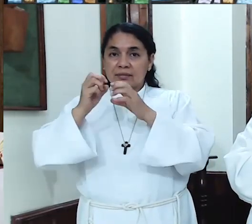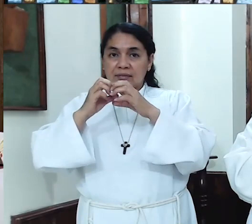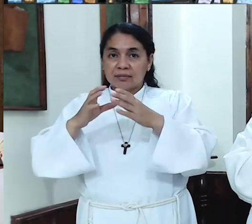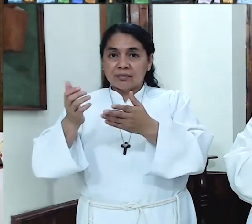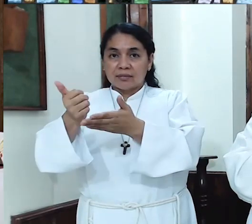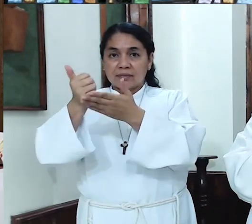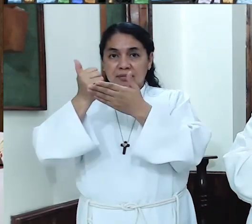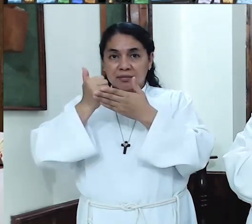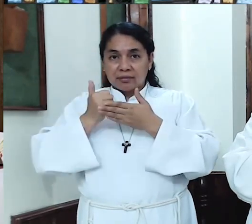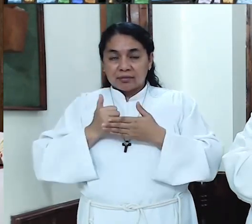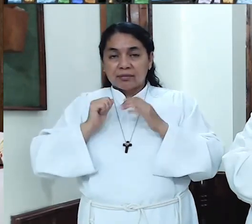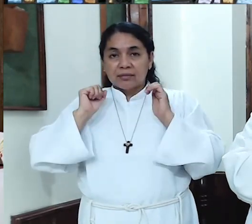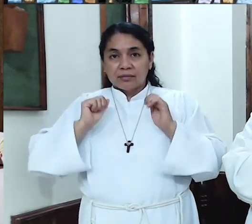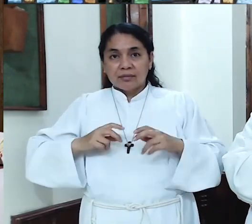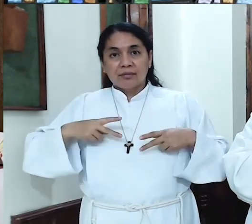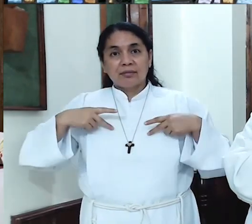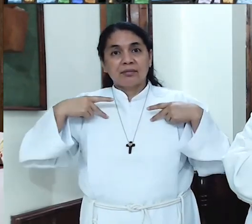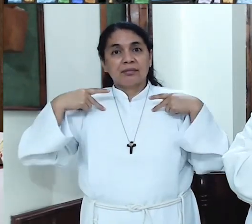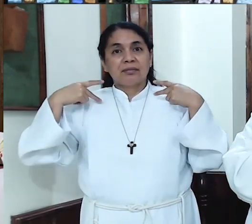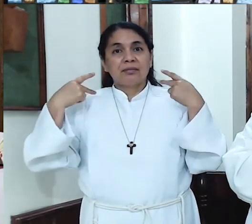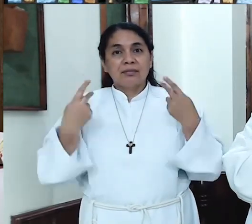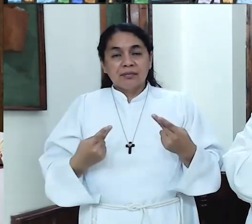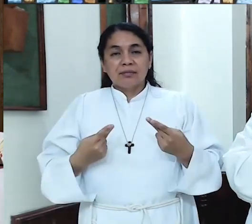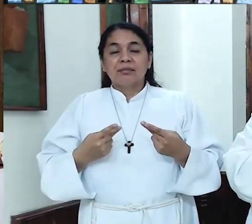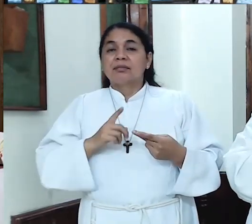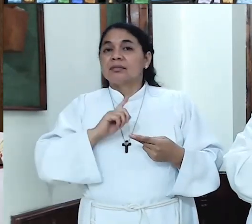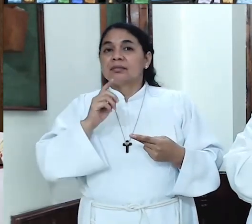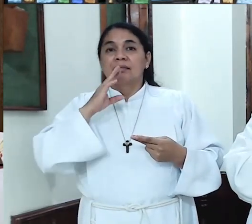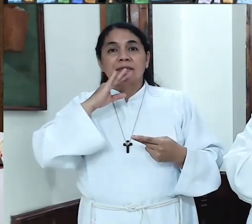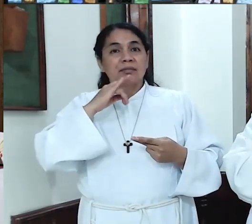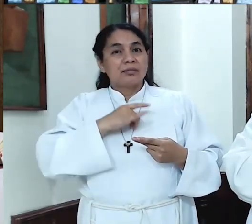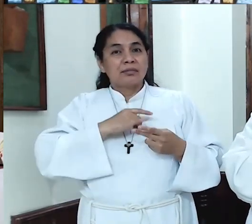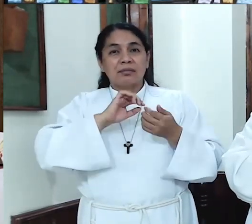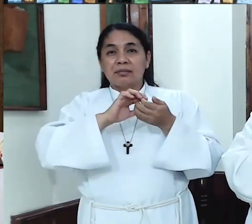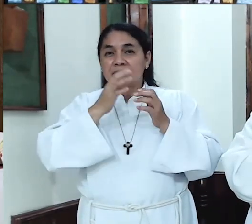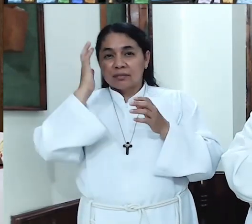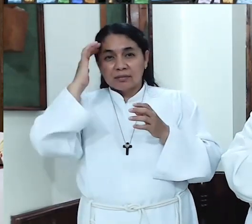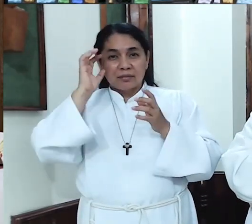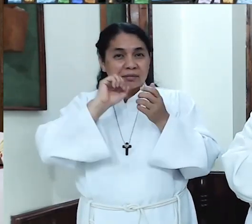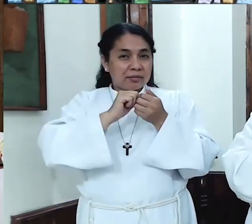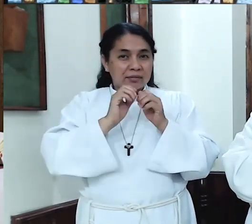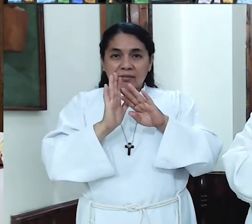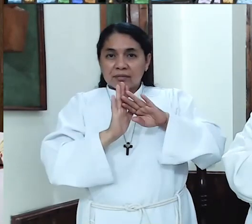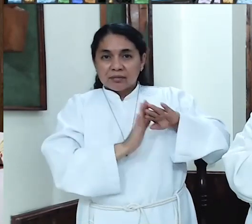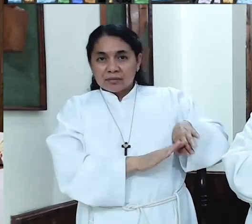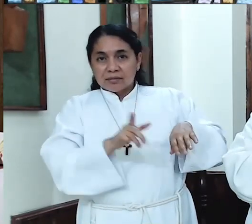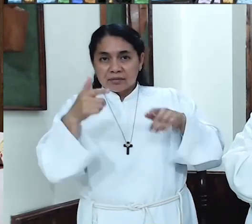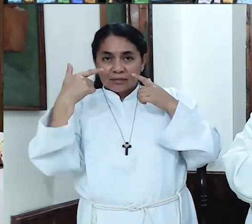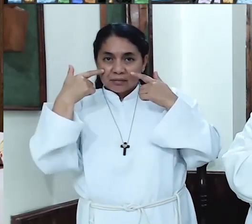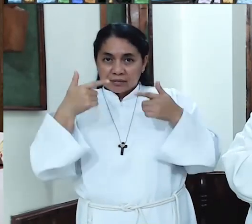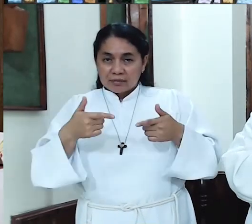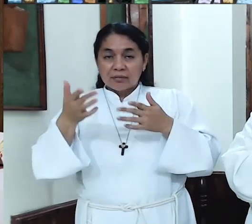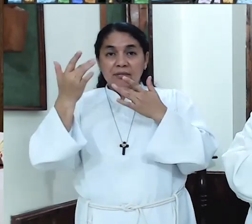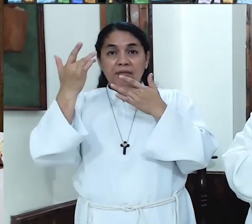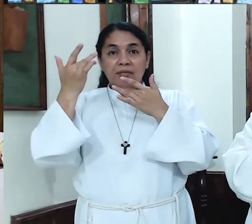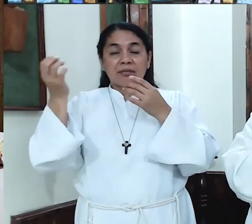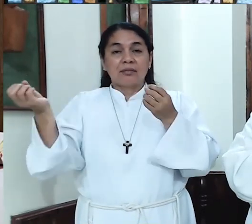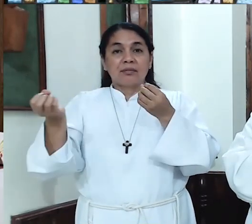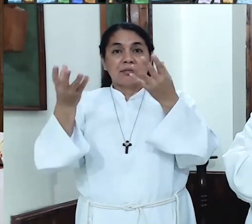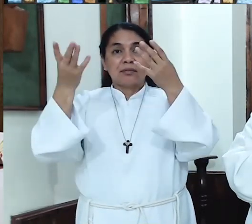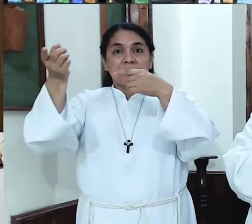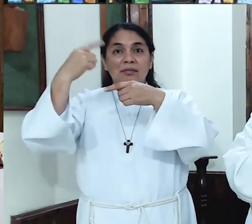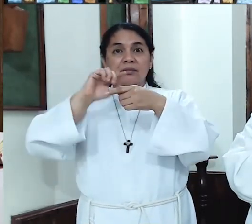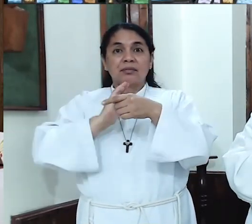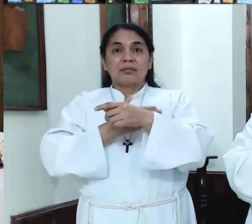misericordia, vivamos siempre libres de pecado y protegidos de toda perturbación, mientras esperamos la